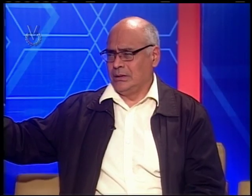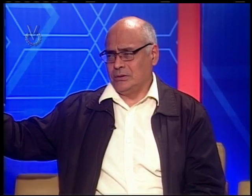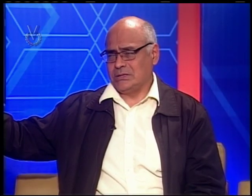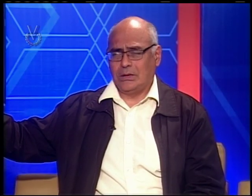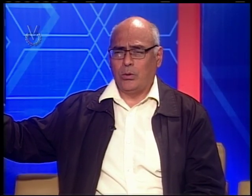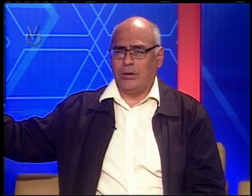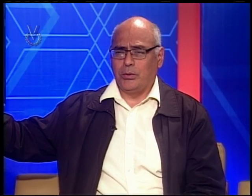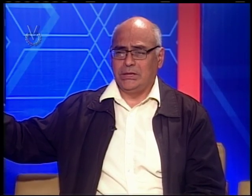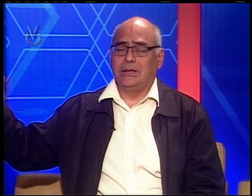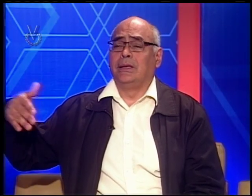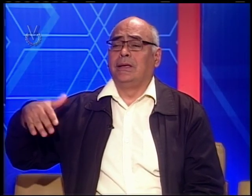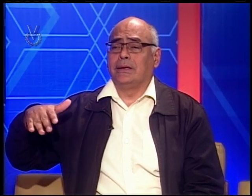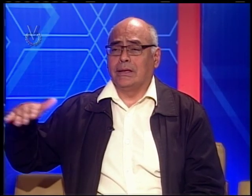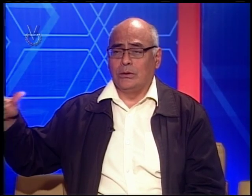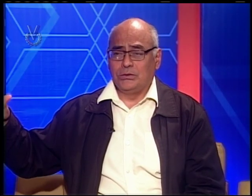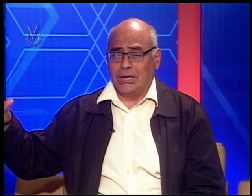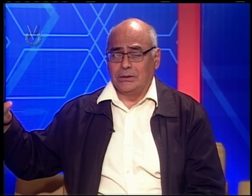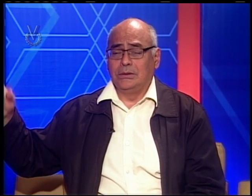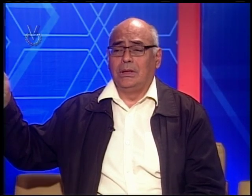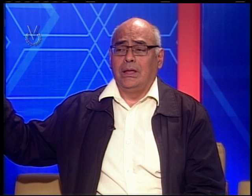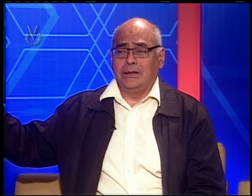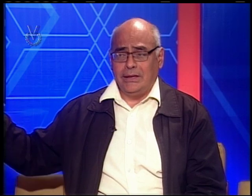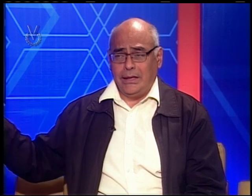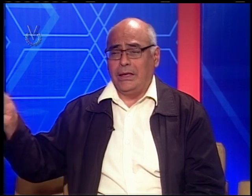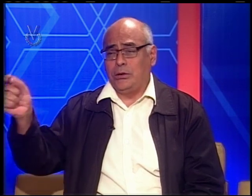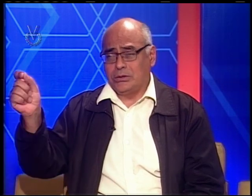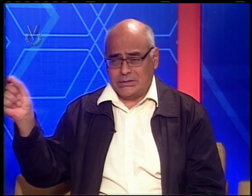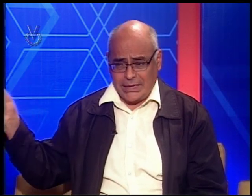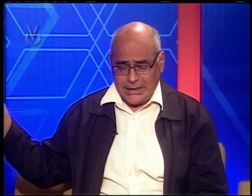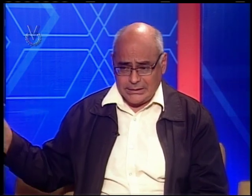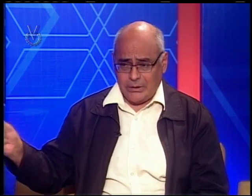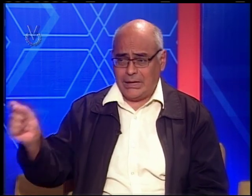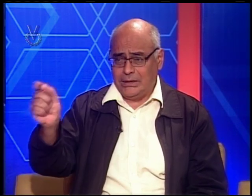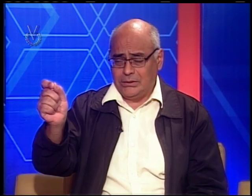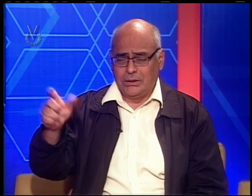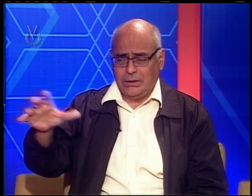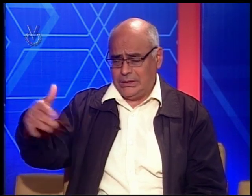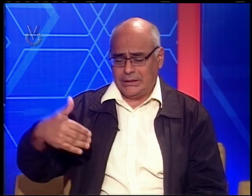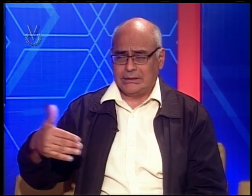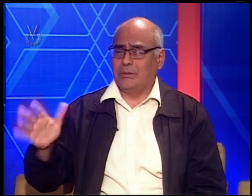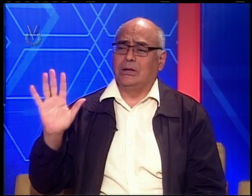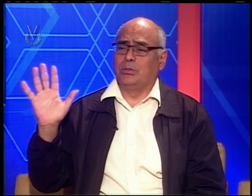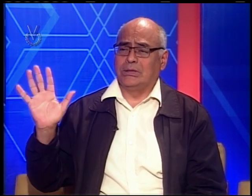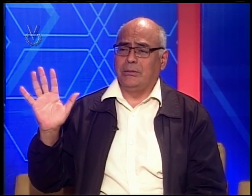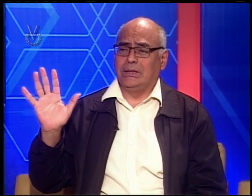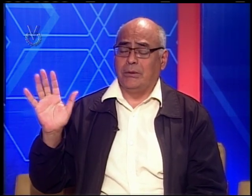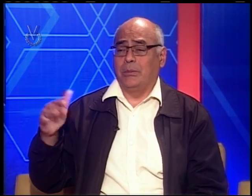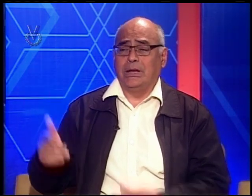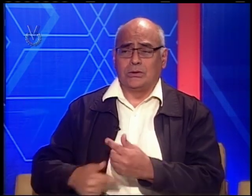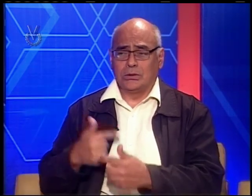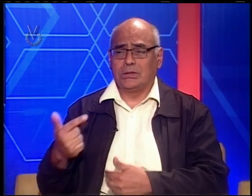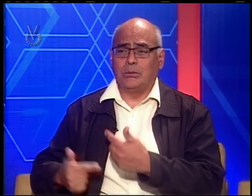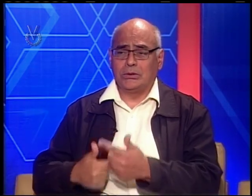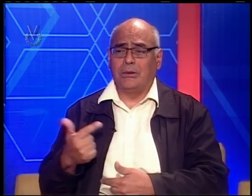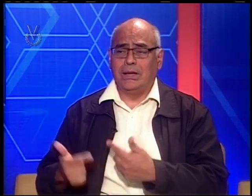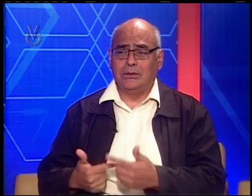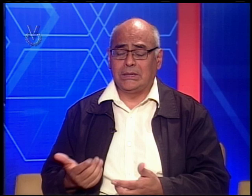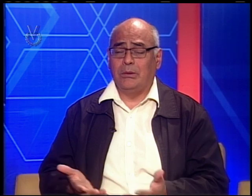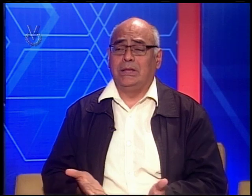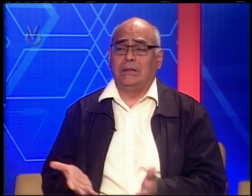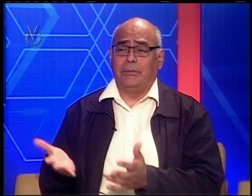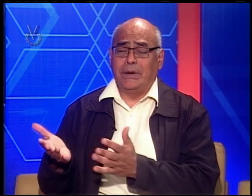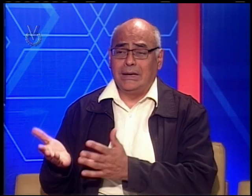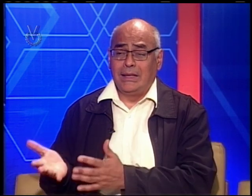hace, no sé si el jueves por allí, que renunciaron. Ellos seguían trabajando y esta semana supuestamente van a parar. Nosotros estamos